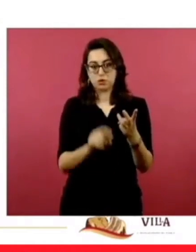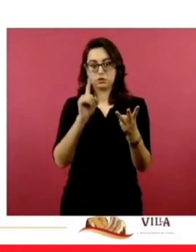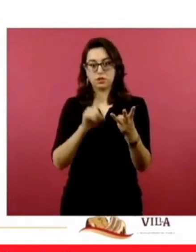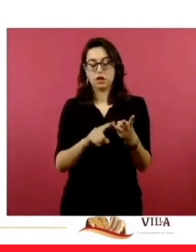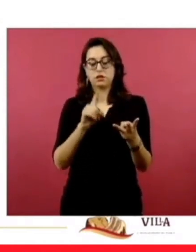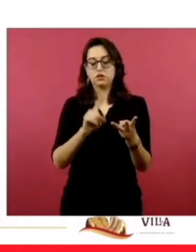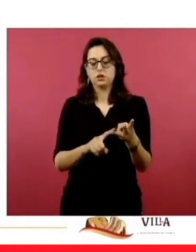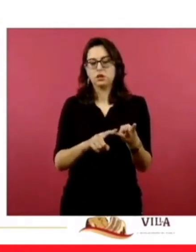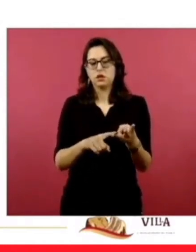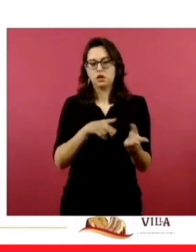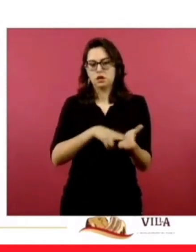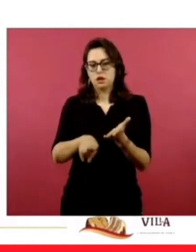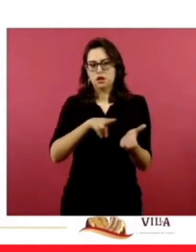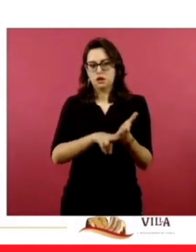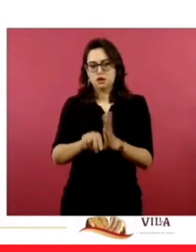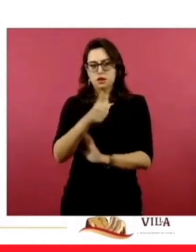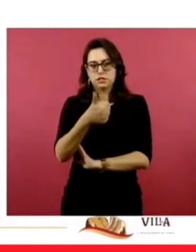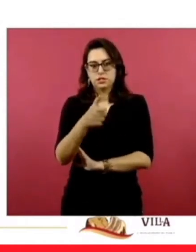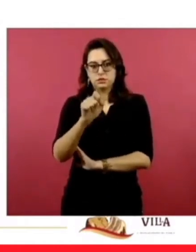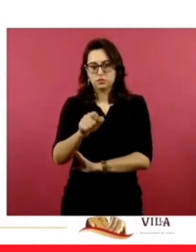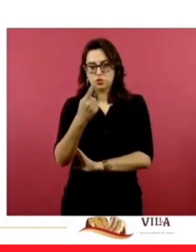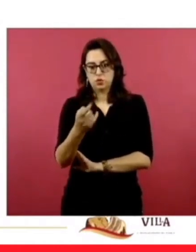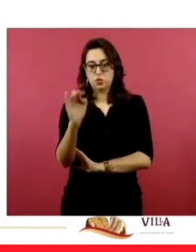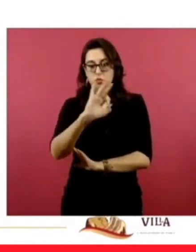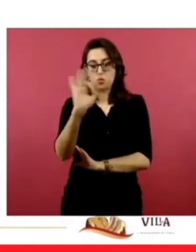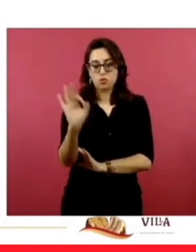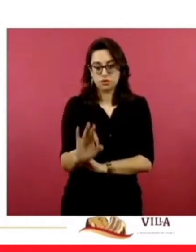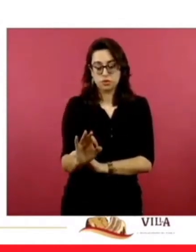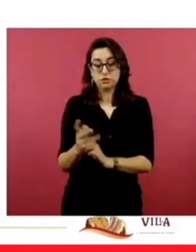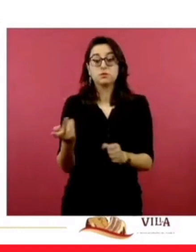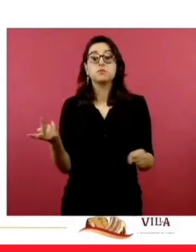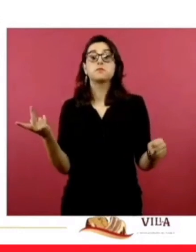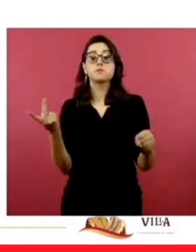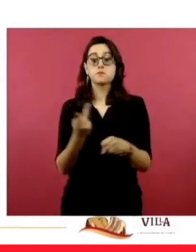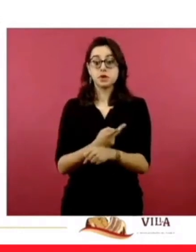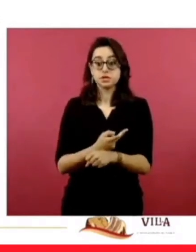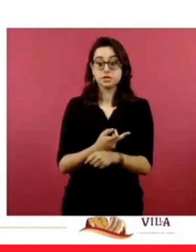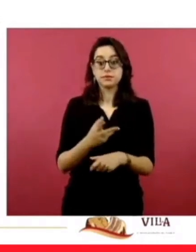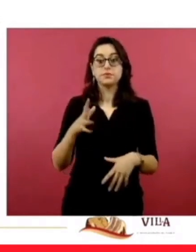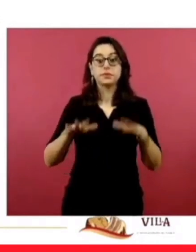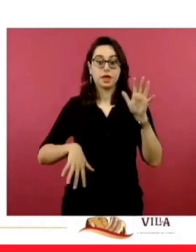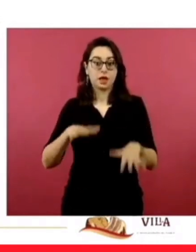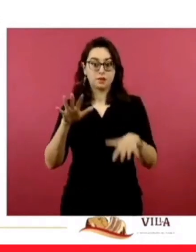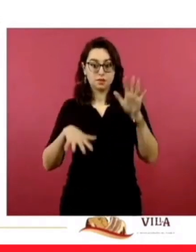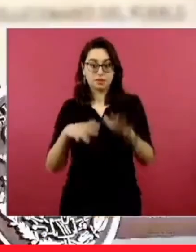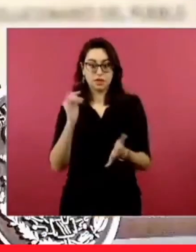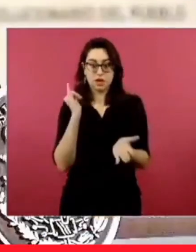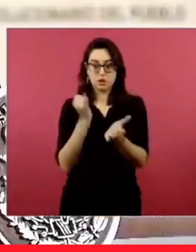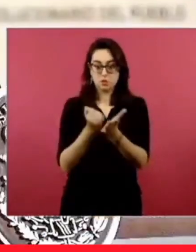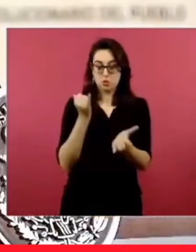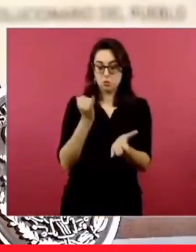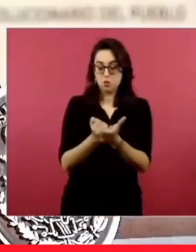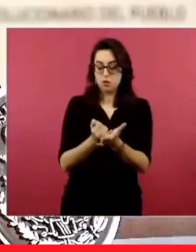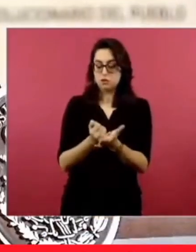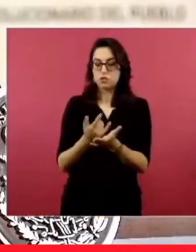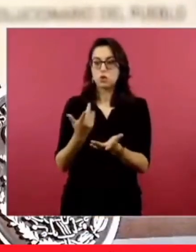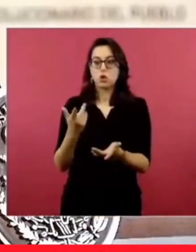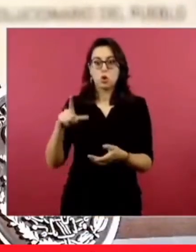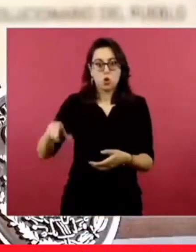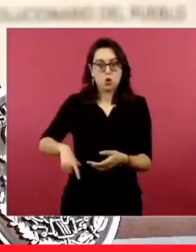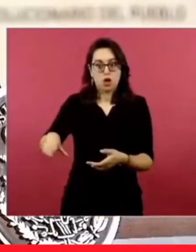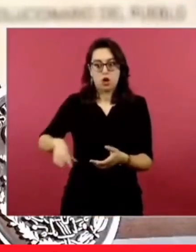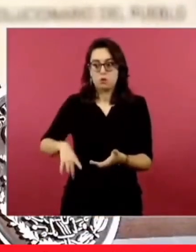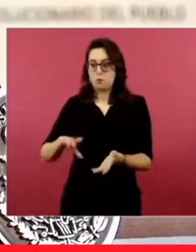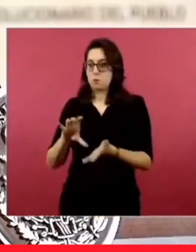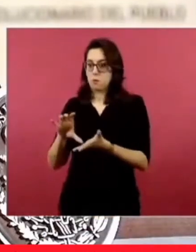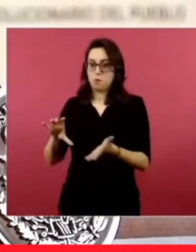Este incentivo fiscal que se va moviendo, ustedes han visto, a veces ha llegado a ser hasta el 100%, a veces es 0%, pero